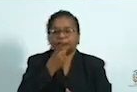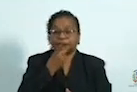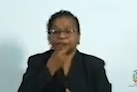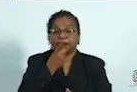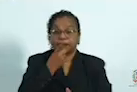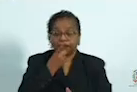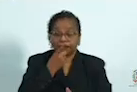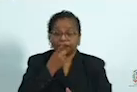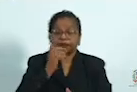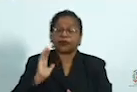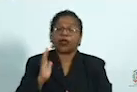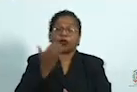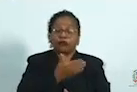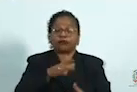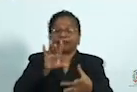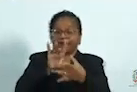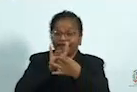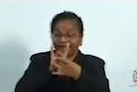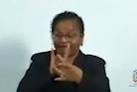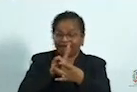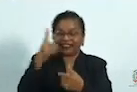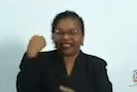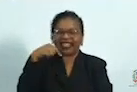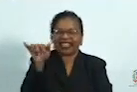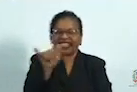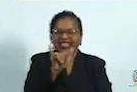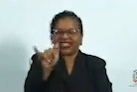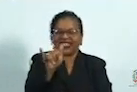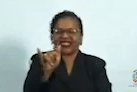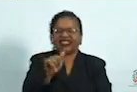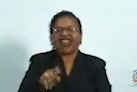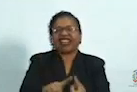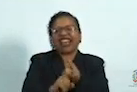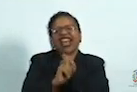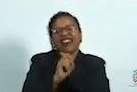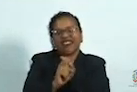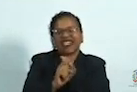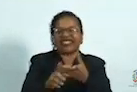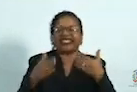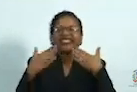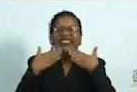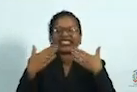Esta amistad estrecha entre Surinam y República